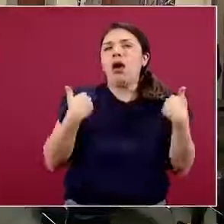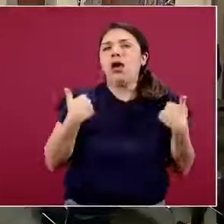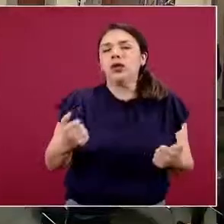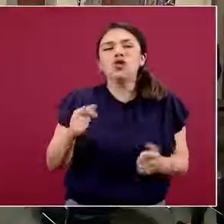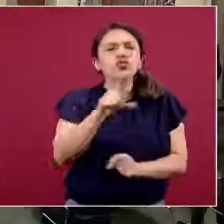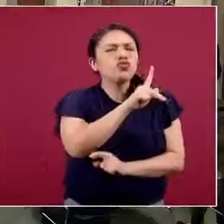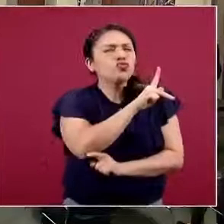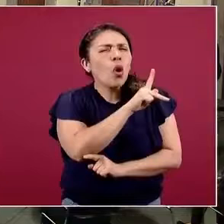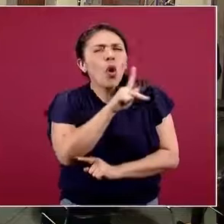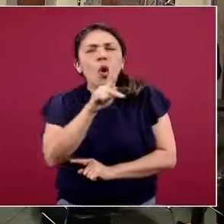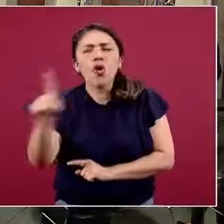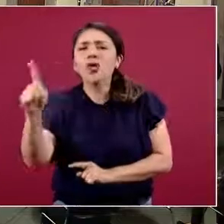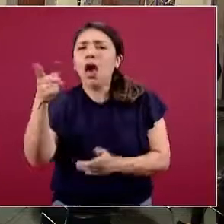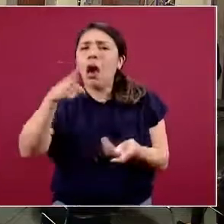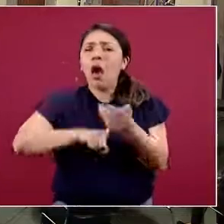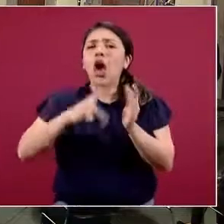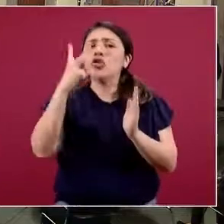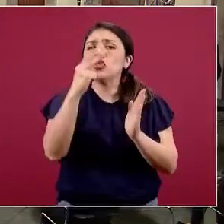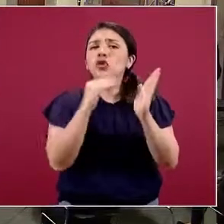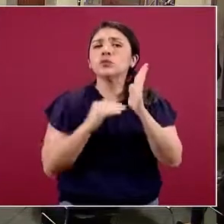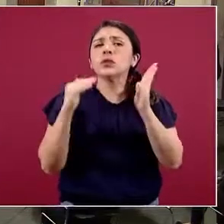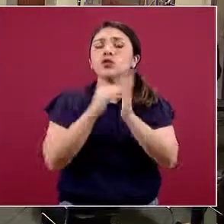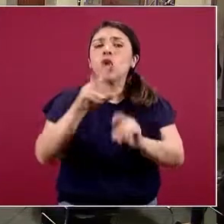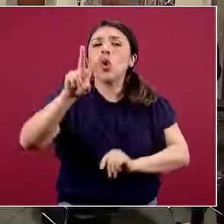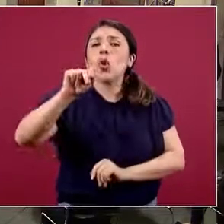todas las